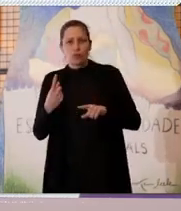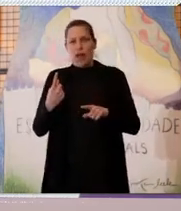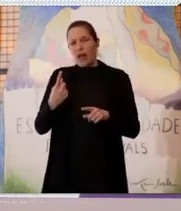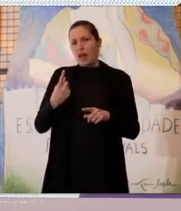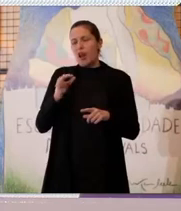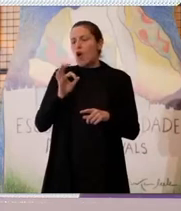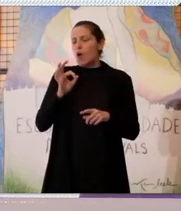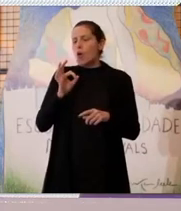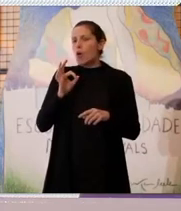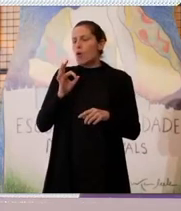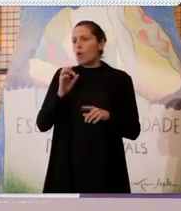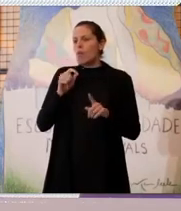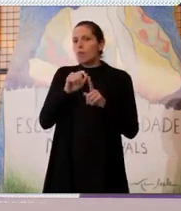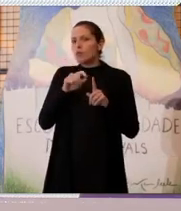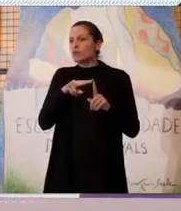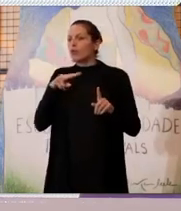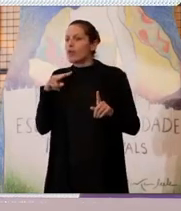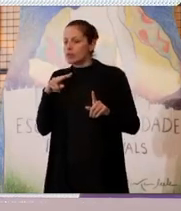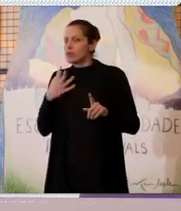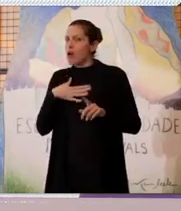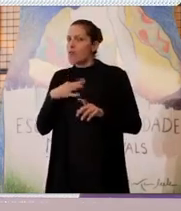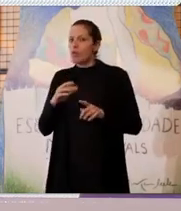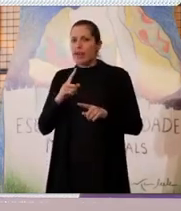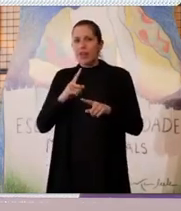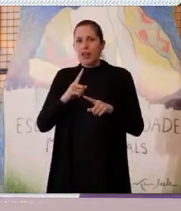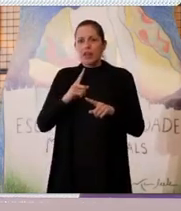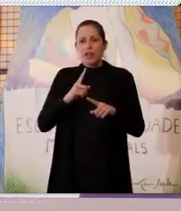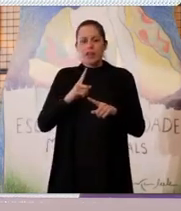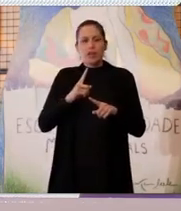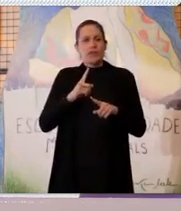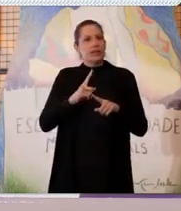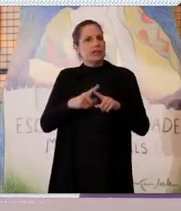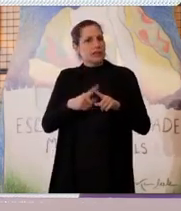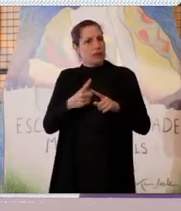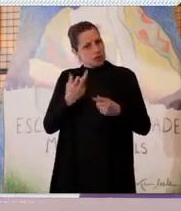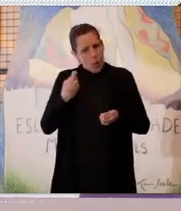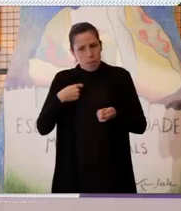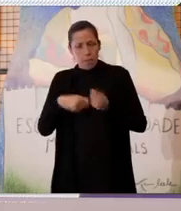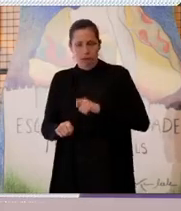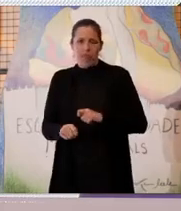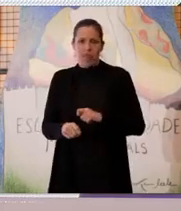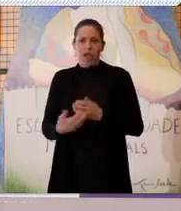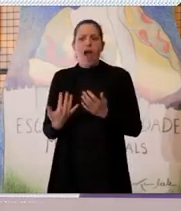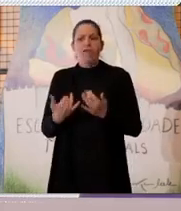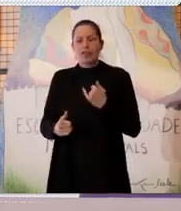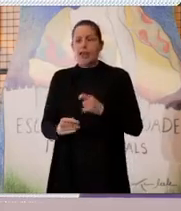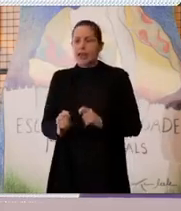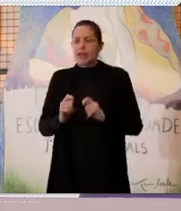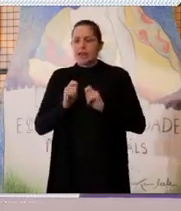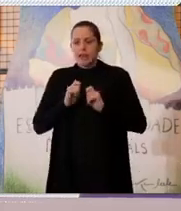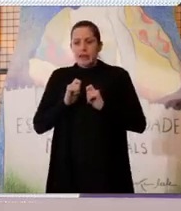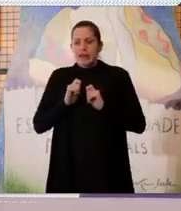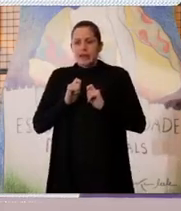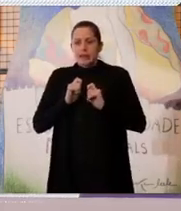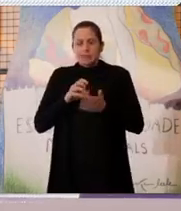tanto sexo puedes vender tanto tanto vales eso Nos está dejando en situaciones que además no sabemos muy bien Cómo combatir